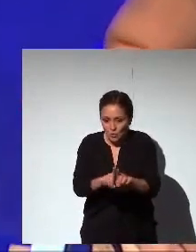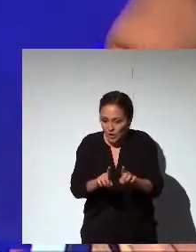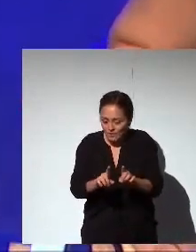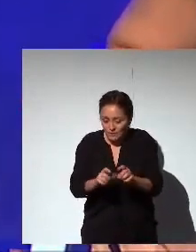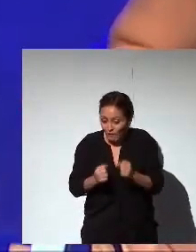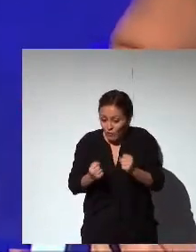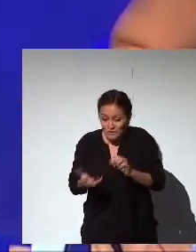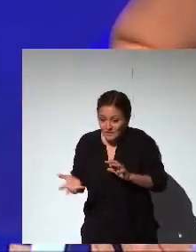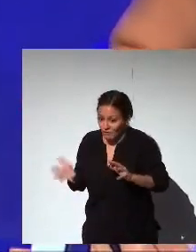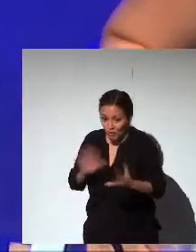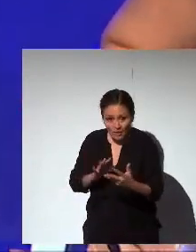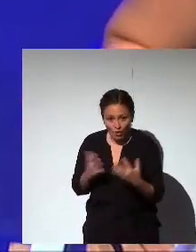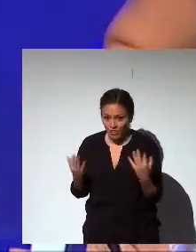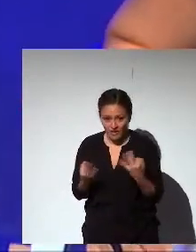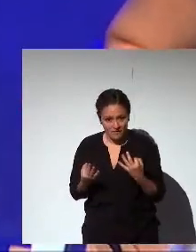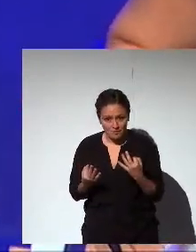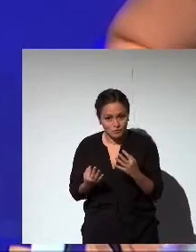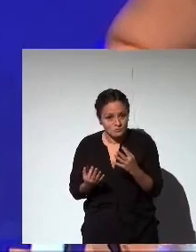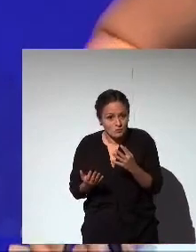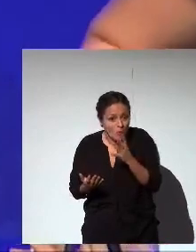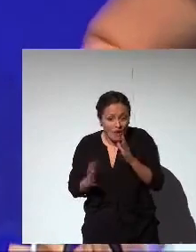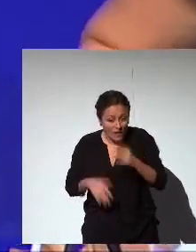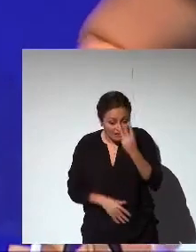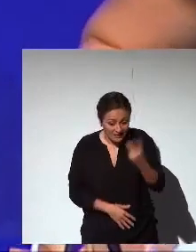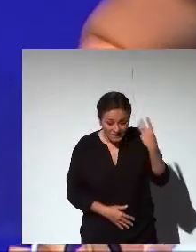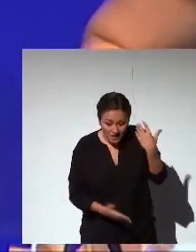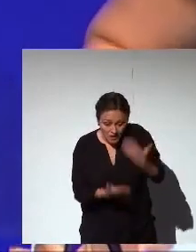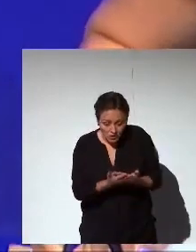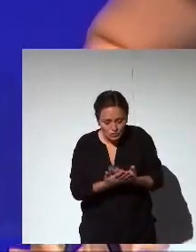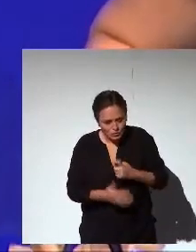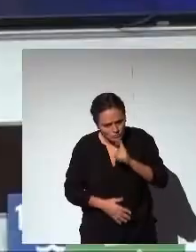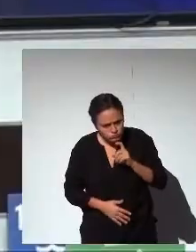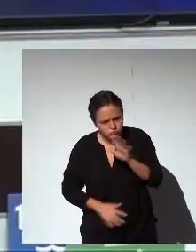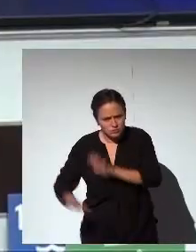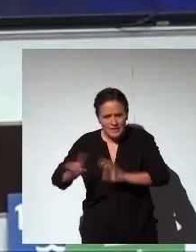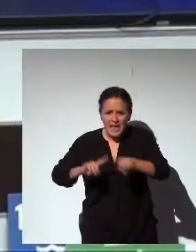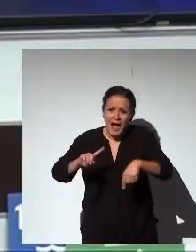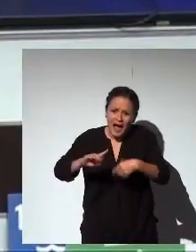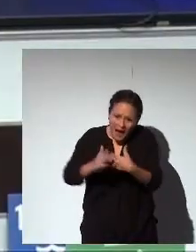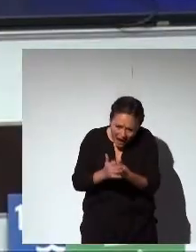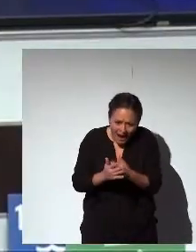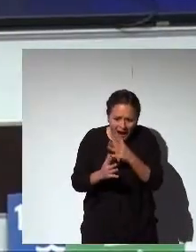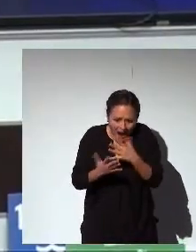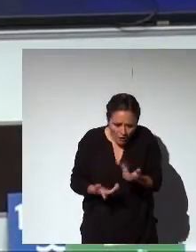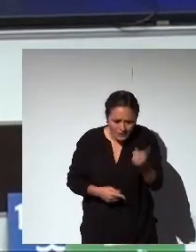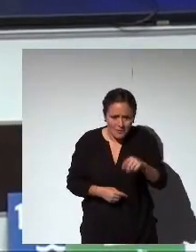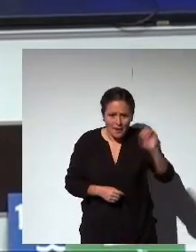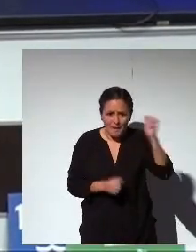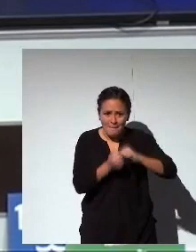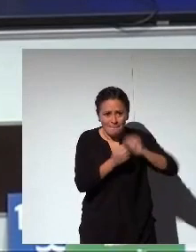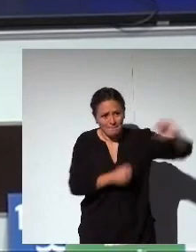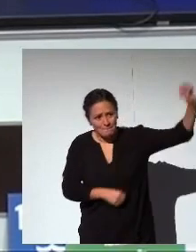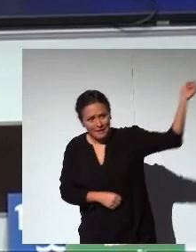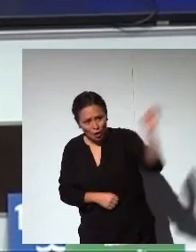transformadora, porque si no nos hundiríamos, que han sido 3 años muy complejos, y además eso, pues ahora un meteorito, no sé qué más nos puede pasar en este